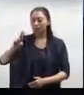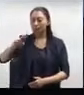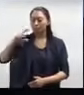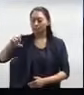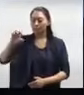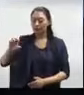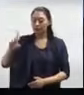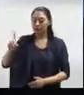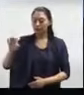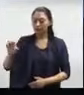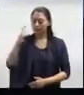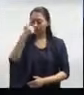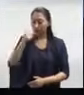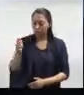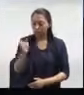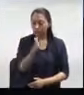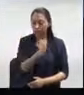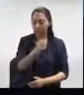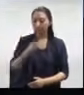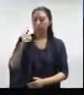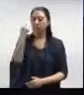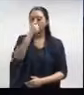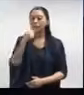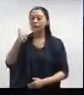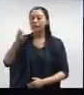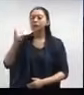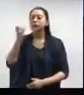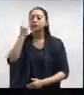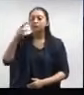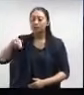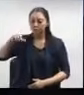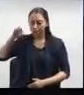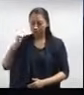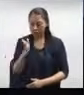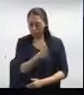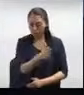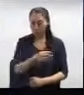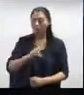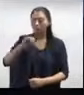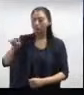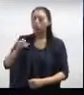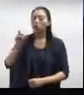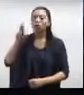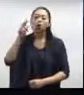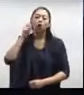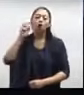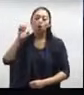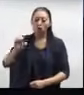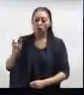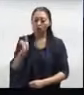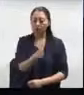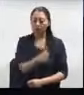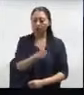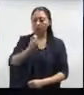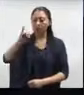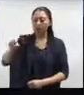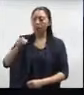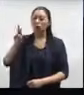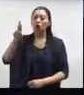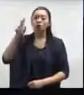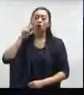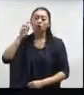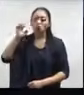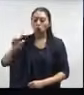Cristabel Guardado Linares de Nájera, Sabino Sebastián Velázquez Bámaca, Jorge Mario Cabrera Ordóñez, Jorge Mario